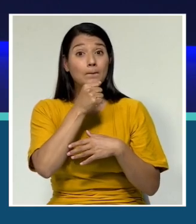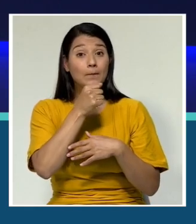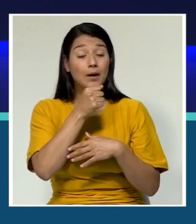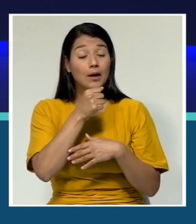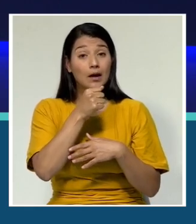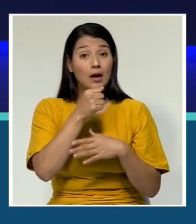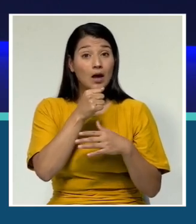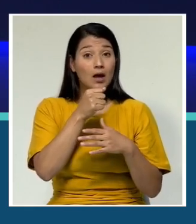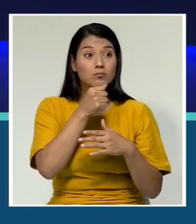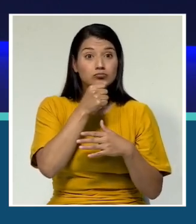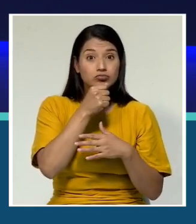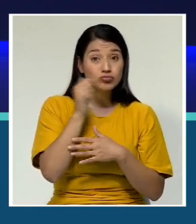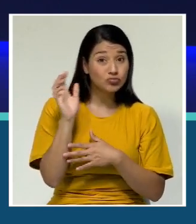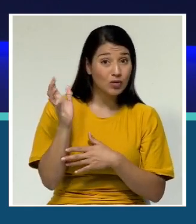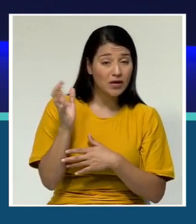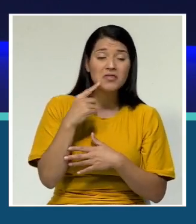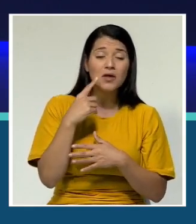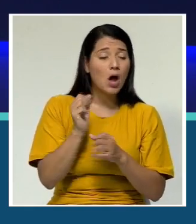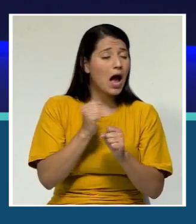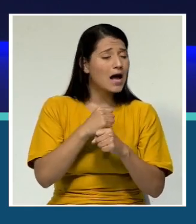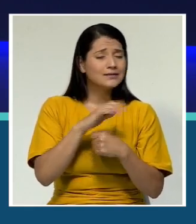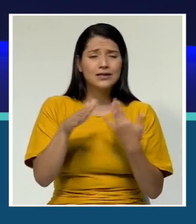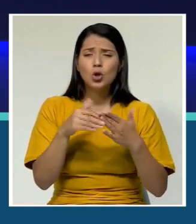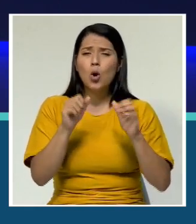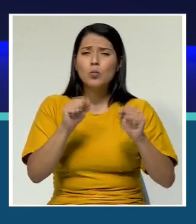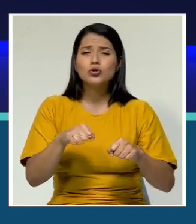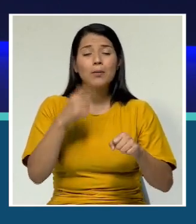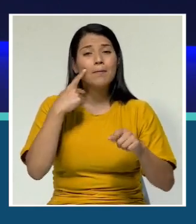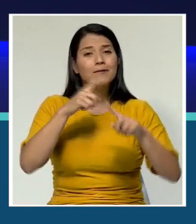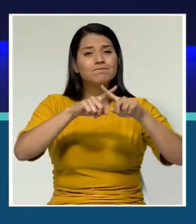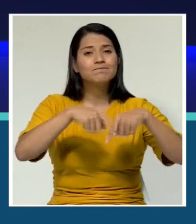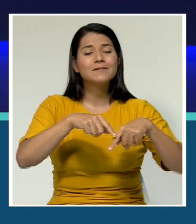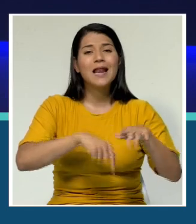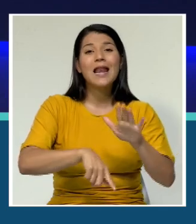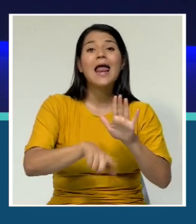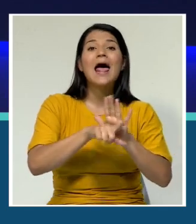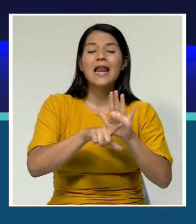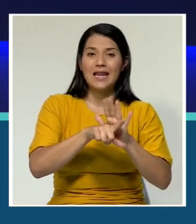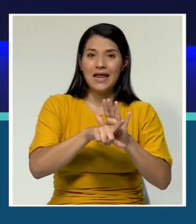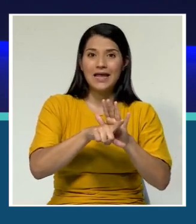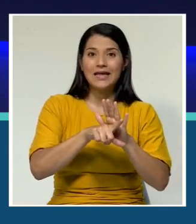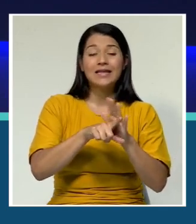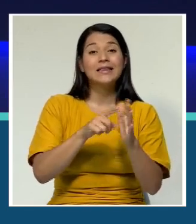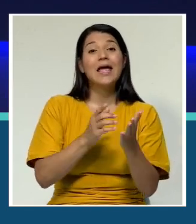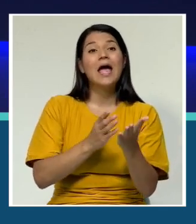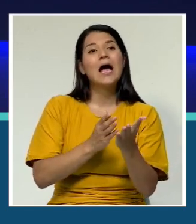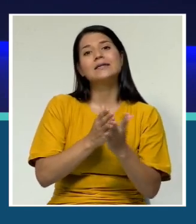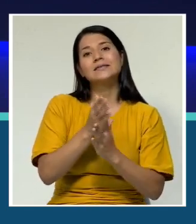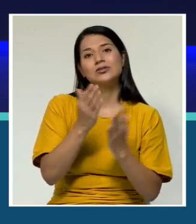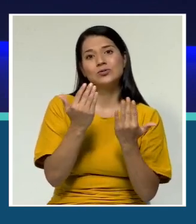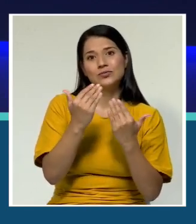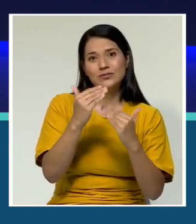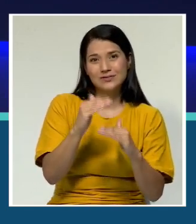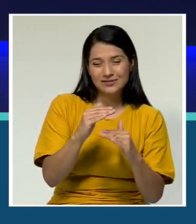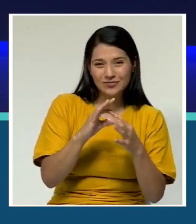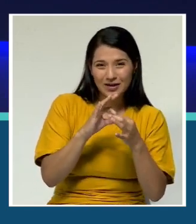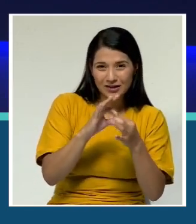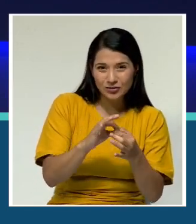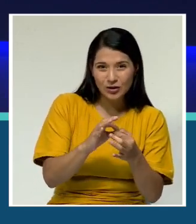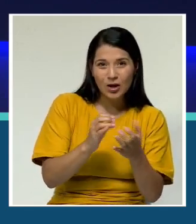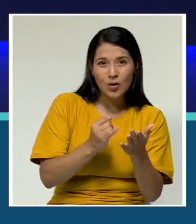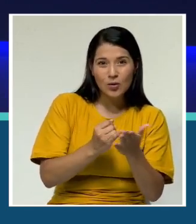el presidente Carlos Alvarado aseguró en un programa de radio que hará lo posible por vetar la Ley General de Acceso a Información